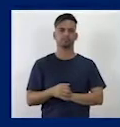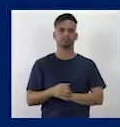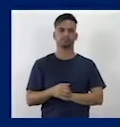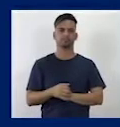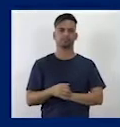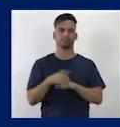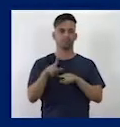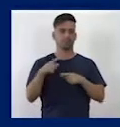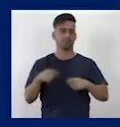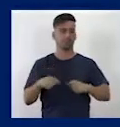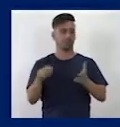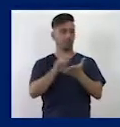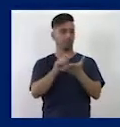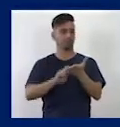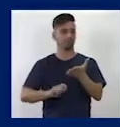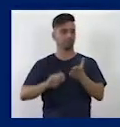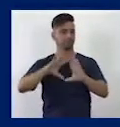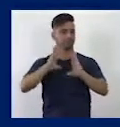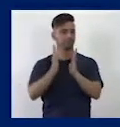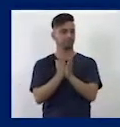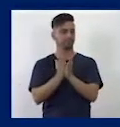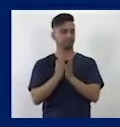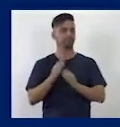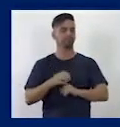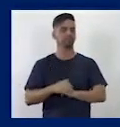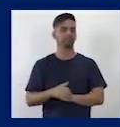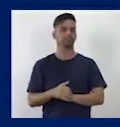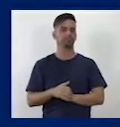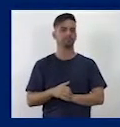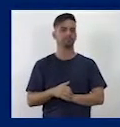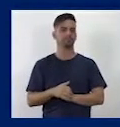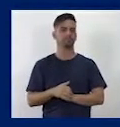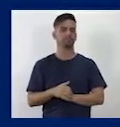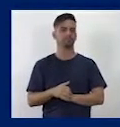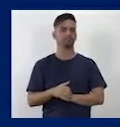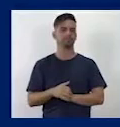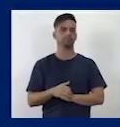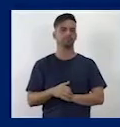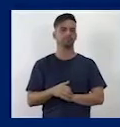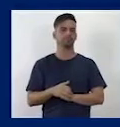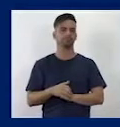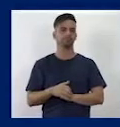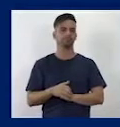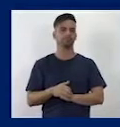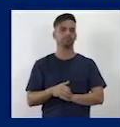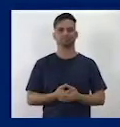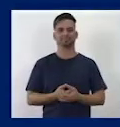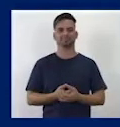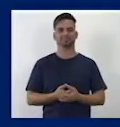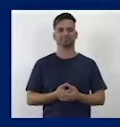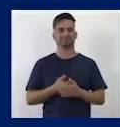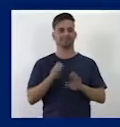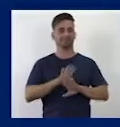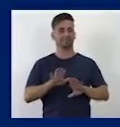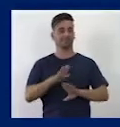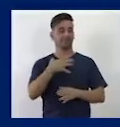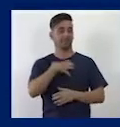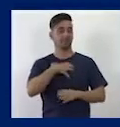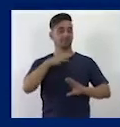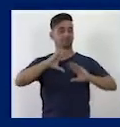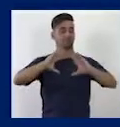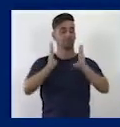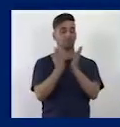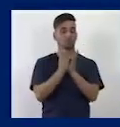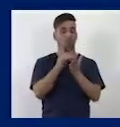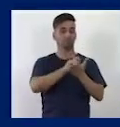cobre a los millones plomo lo pueden copiar ahí con calma bien ahí tienen los ejercicios que yo creo que